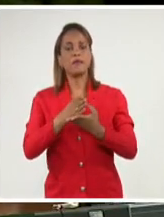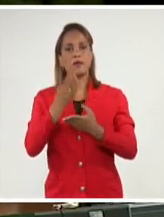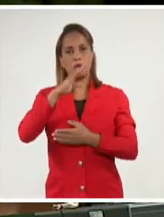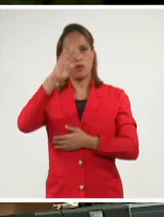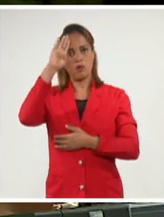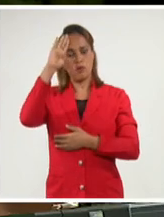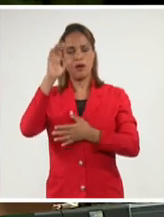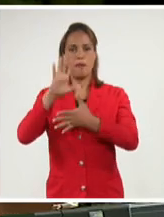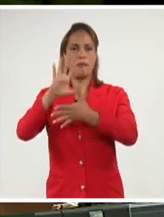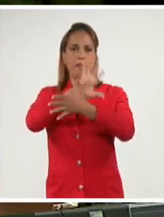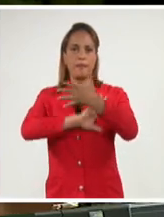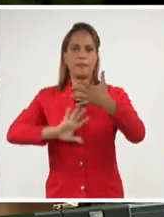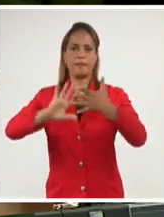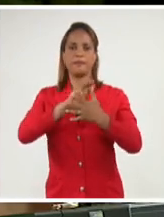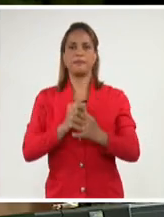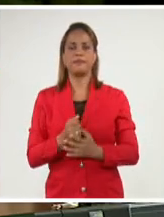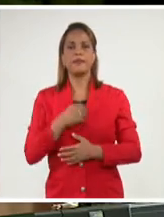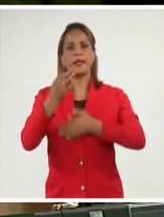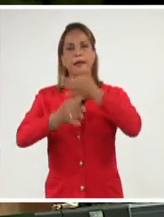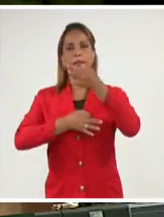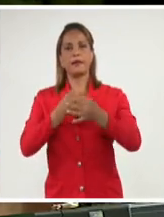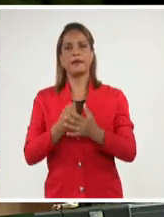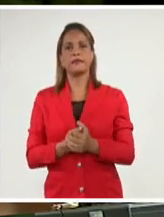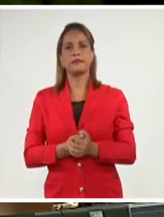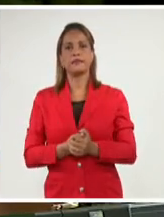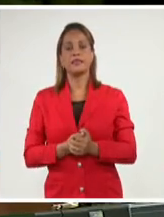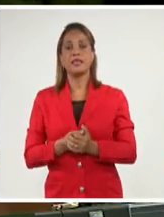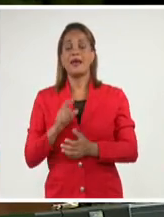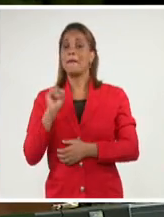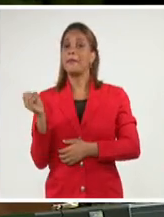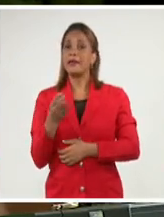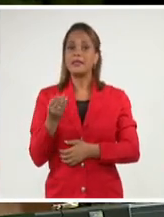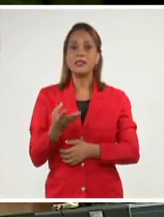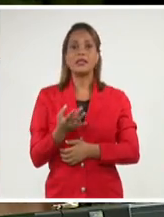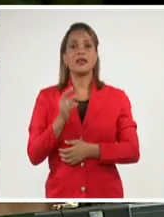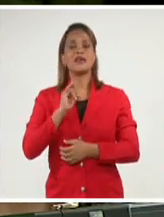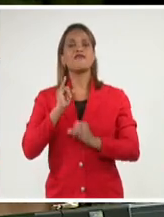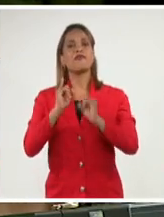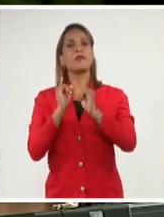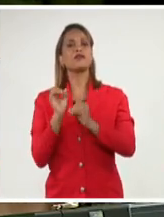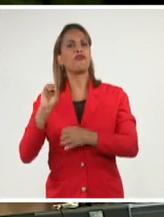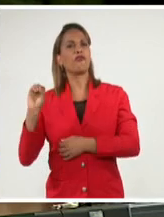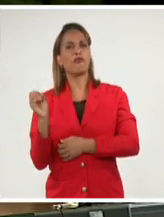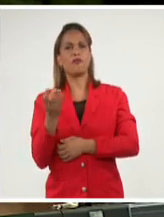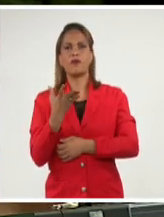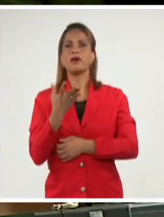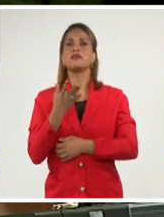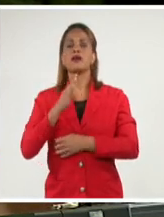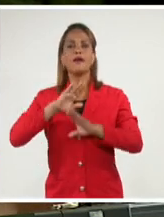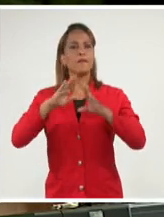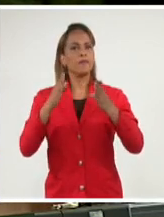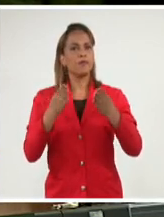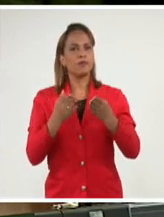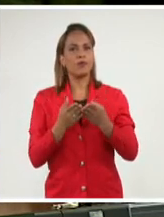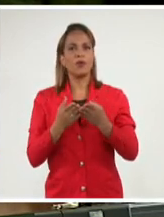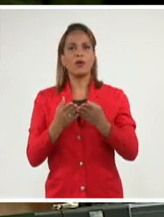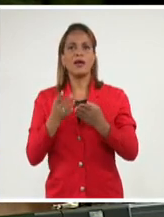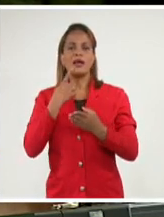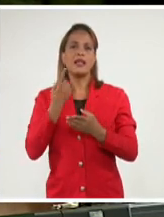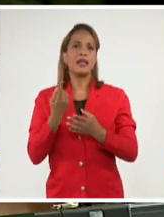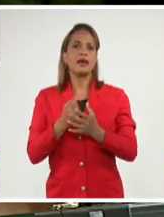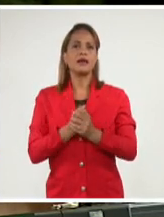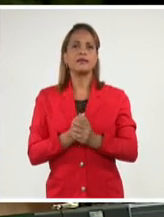Latina. Mediante la mentira, la desinformación, la descontextualización, la hipérbole